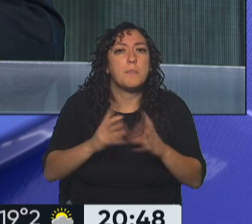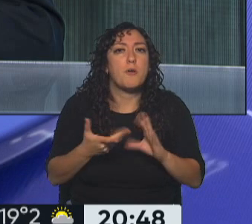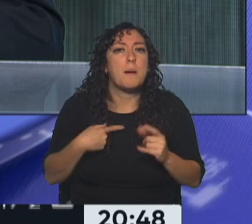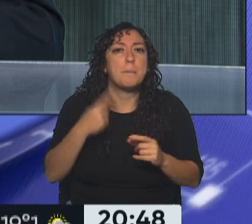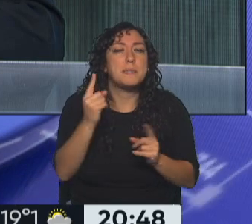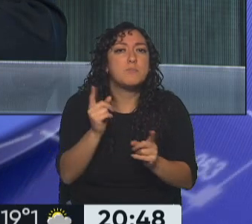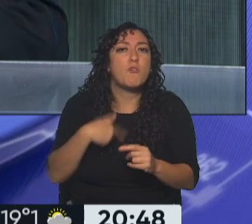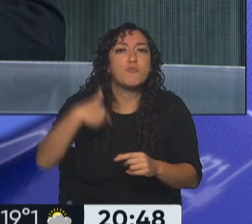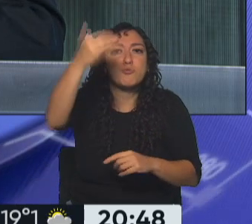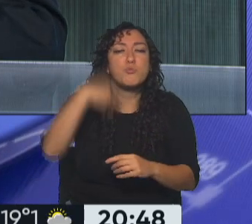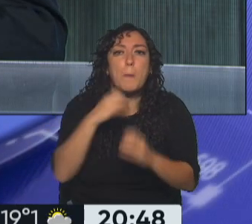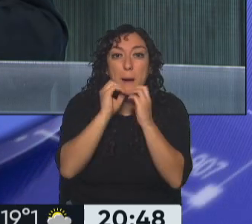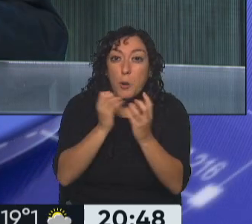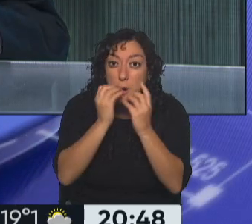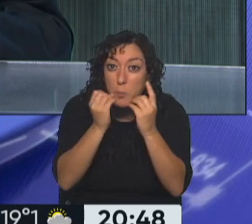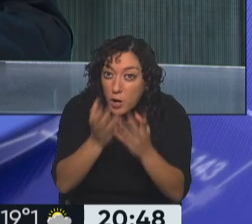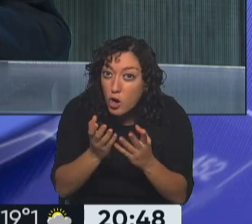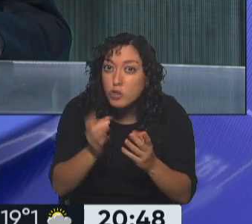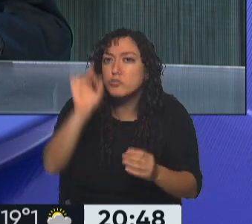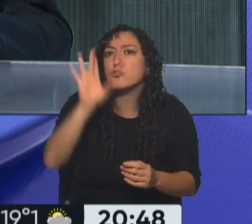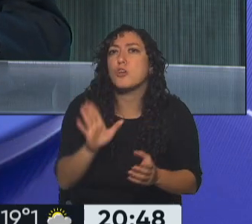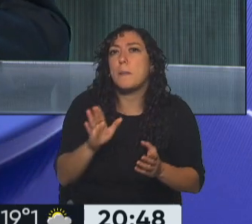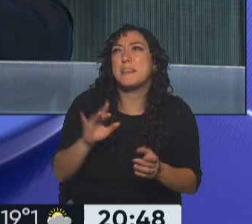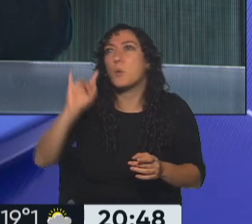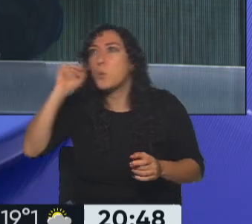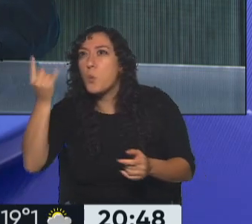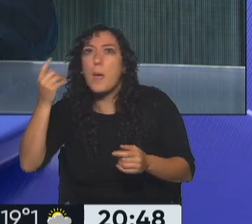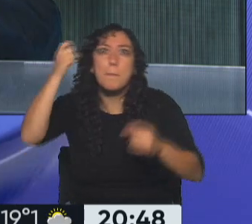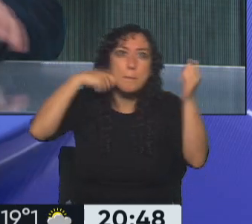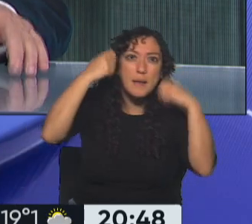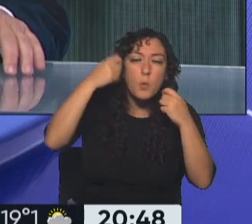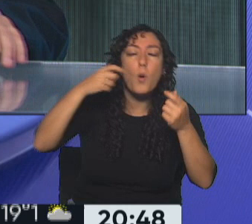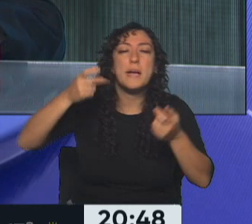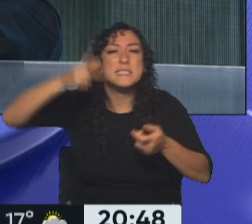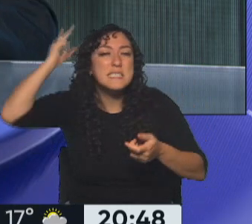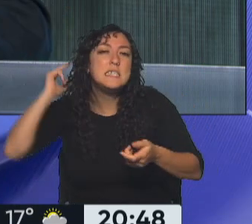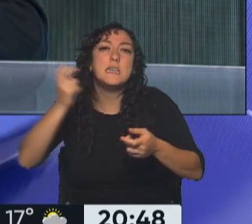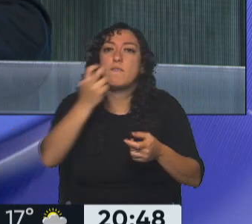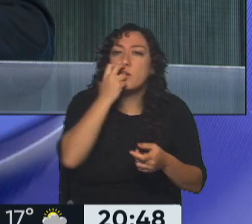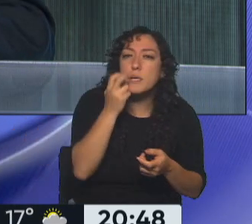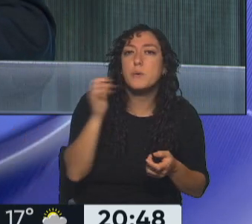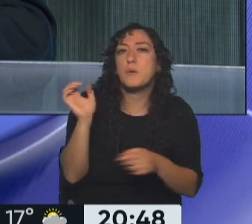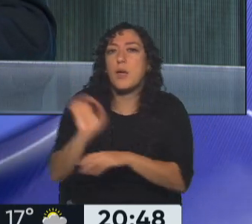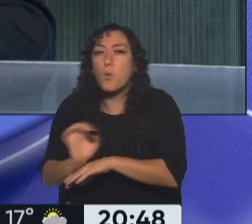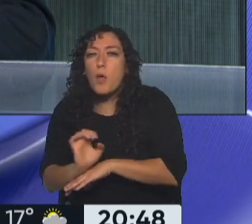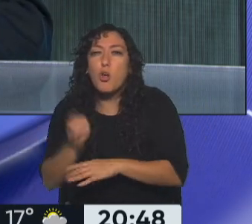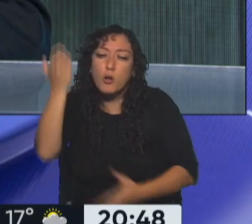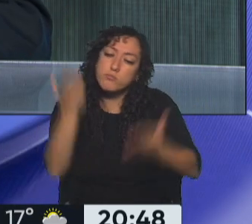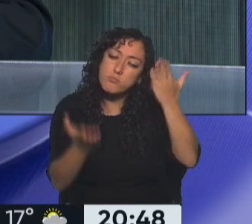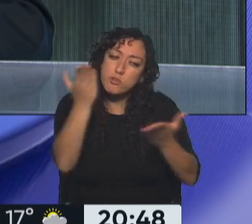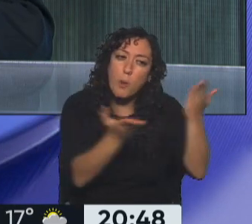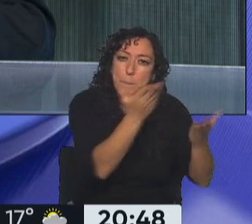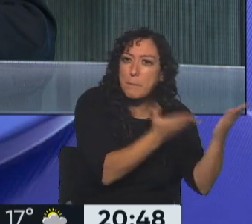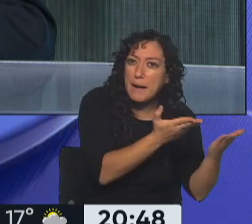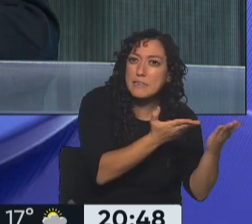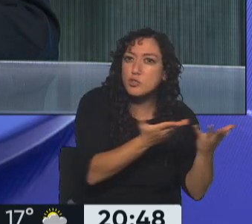al futuro, mirando nada más al lado, Uruguay, Paraguay, Chile, Bolivia, Ecuador, modelos muy distintos que